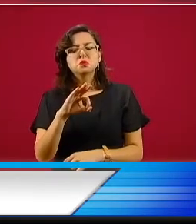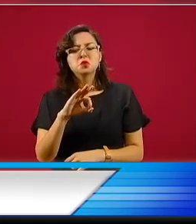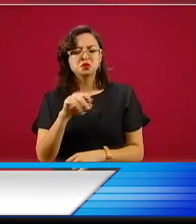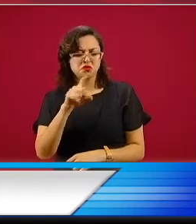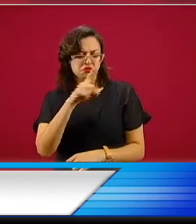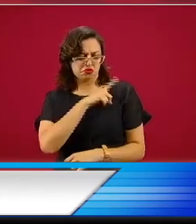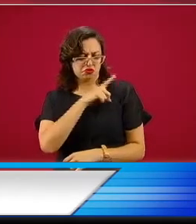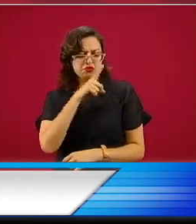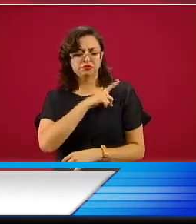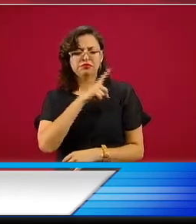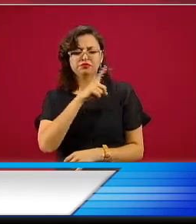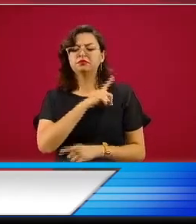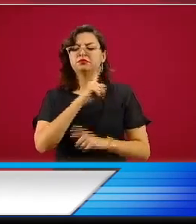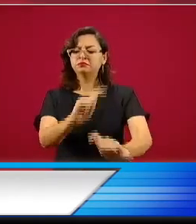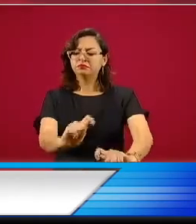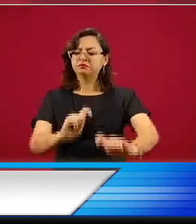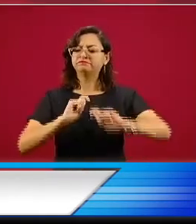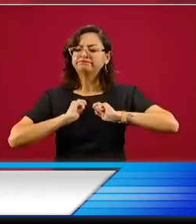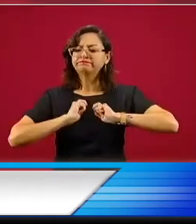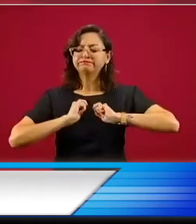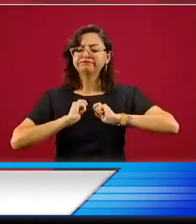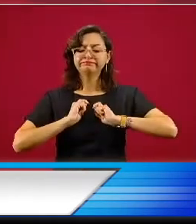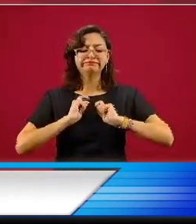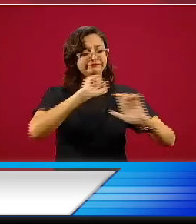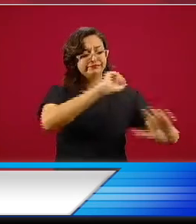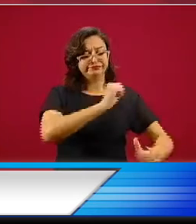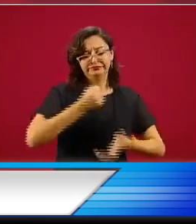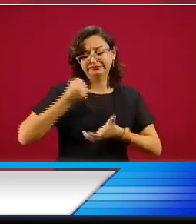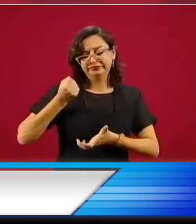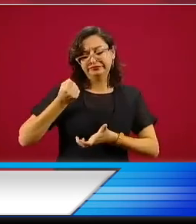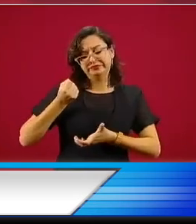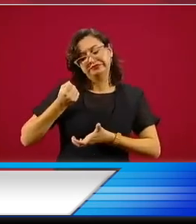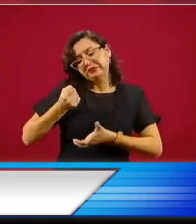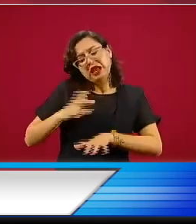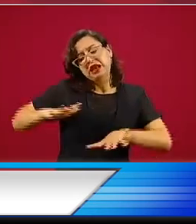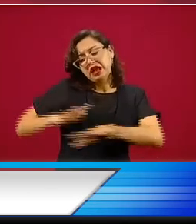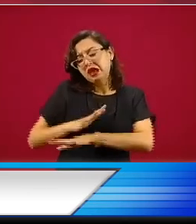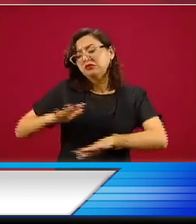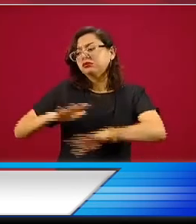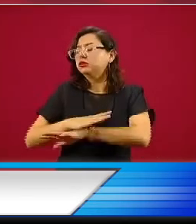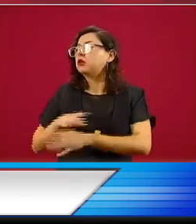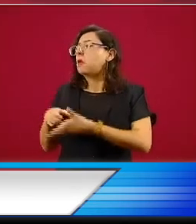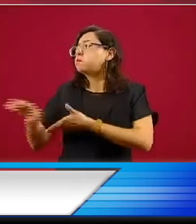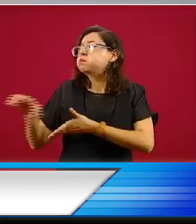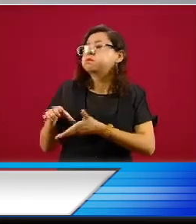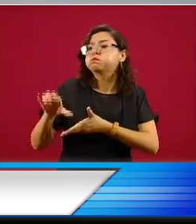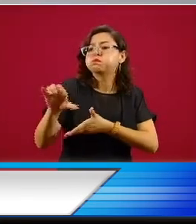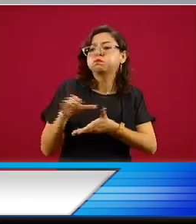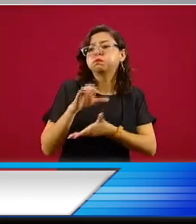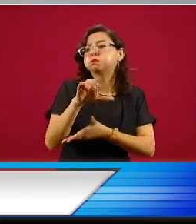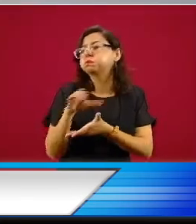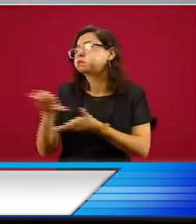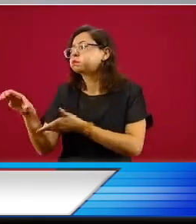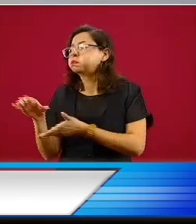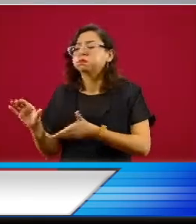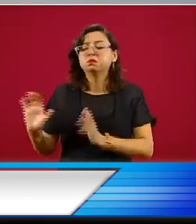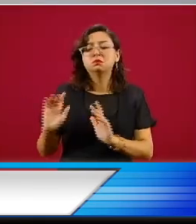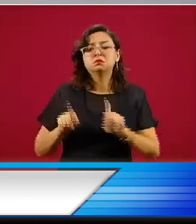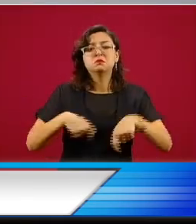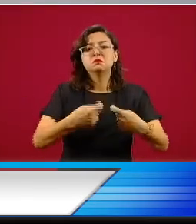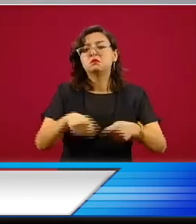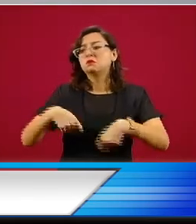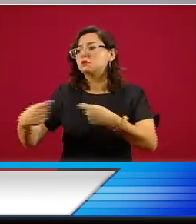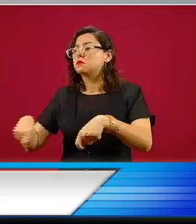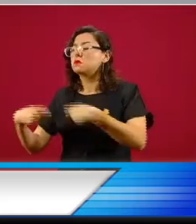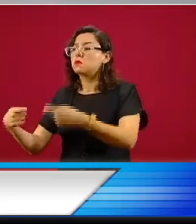menciona que en este momento no hay nada que temer en cuanto a los espacios en hospitales para la atención médica por COVID-19. México está actuando